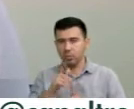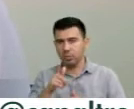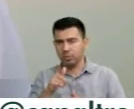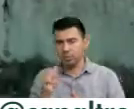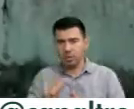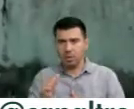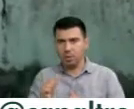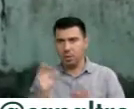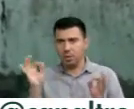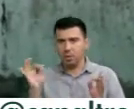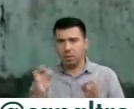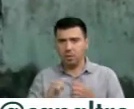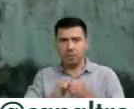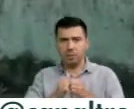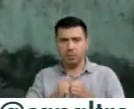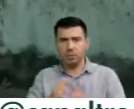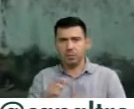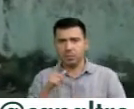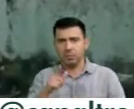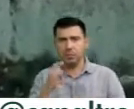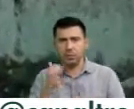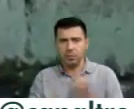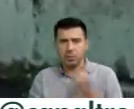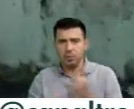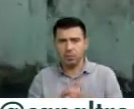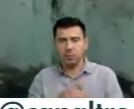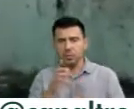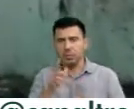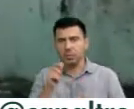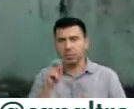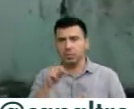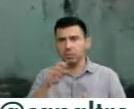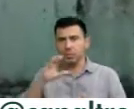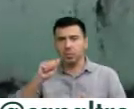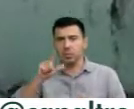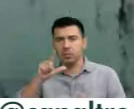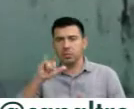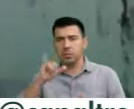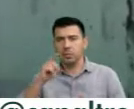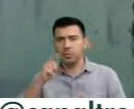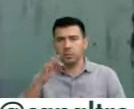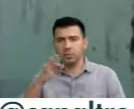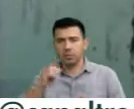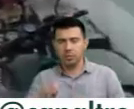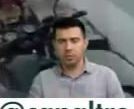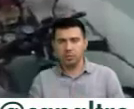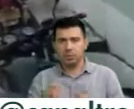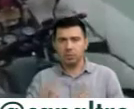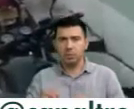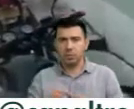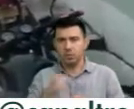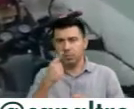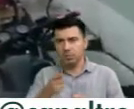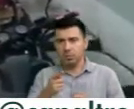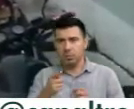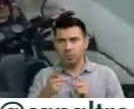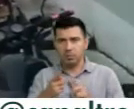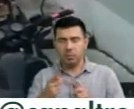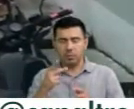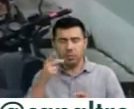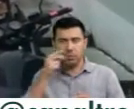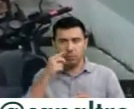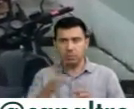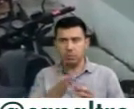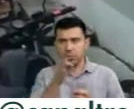último fue en San Calixto, pero en días anteriores se tuvo el hecho en el municipio de Acarí, donde pues una